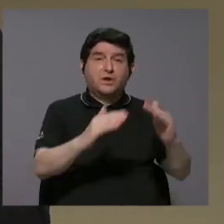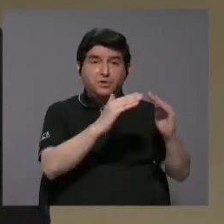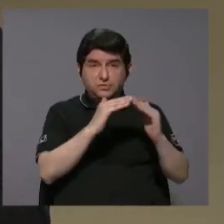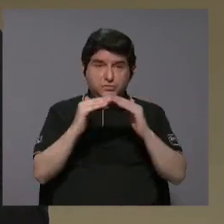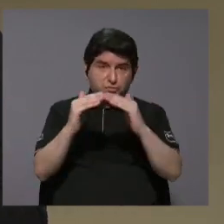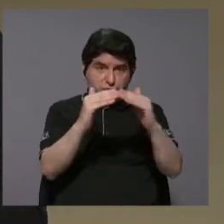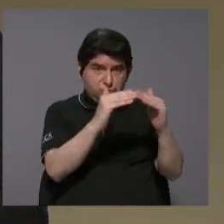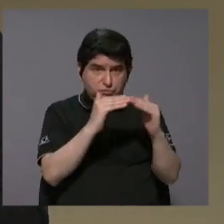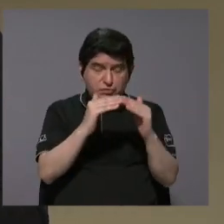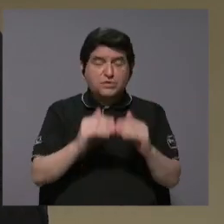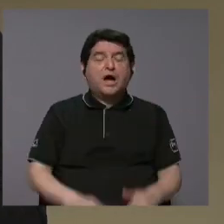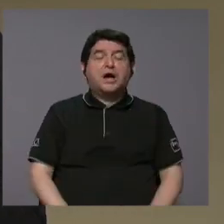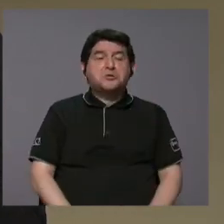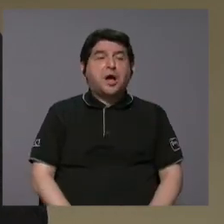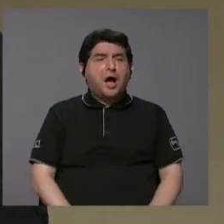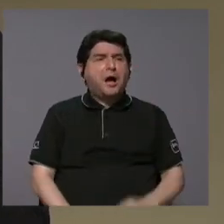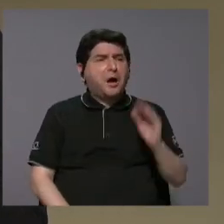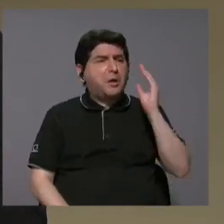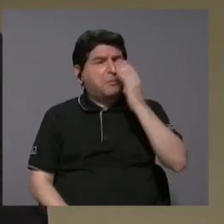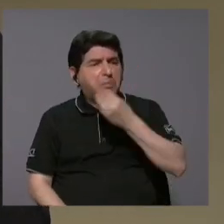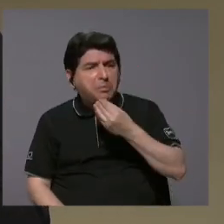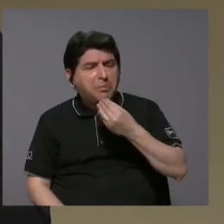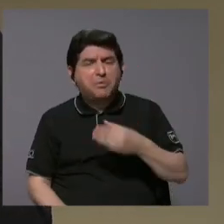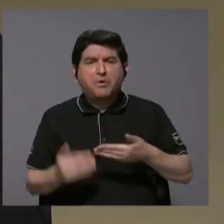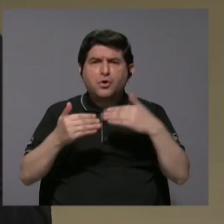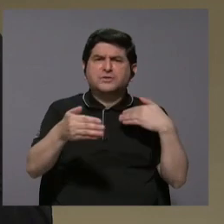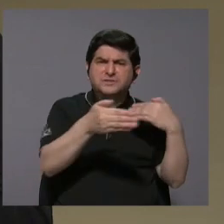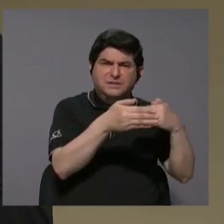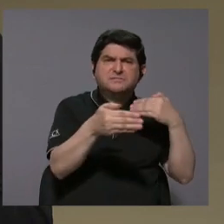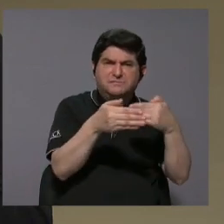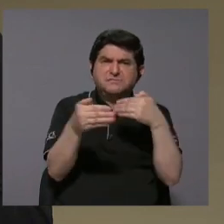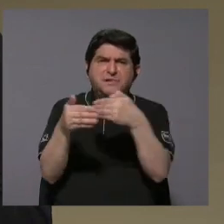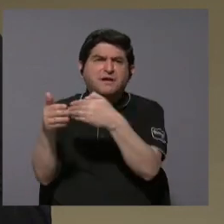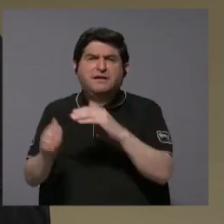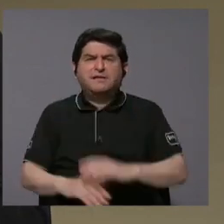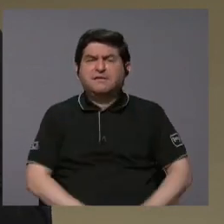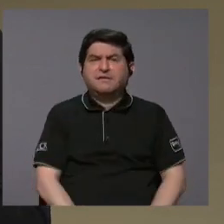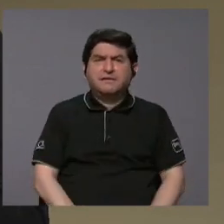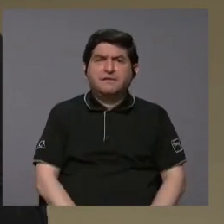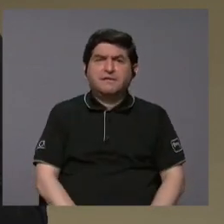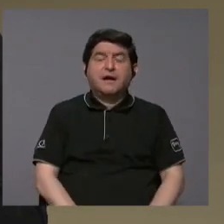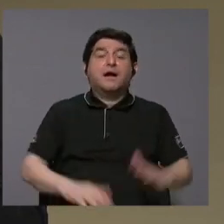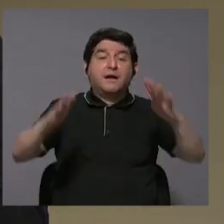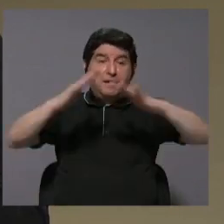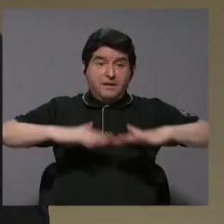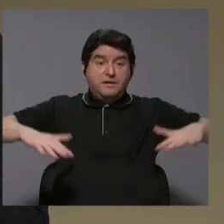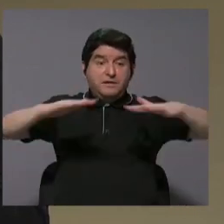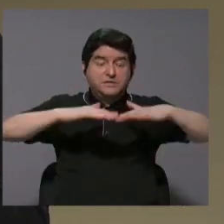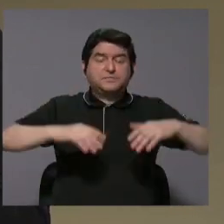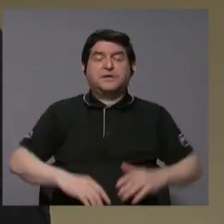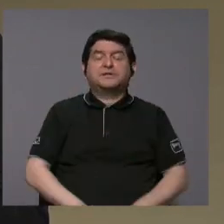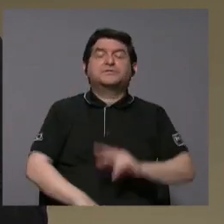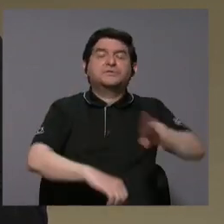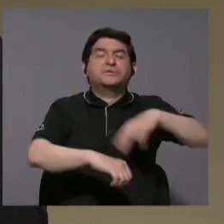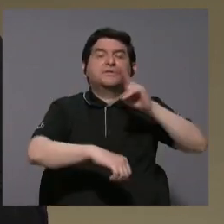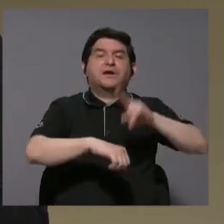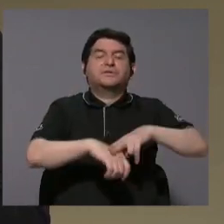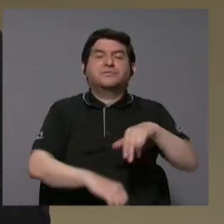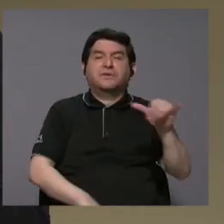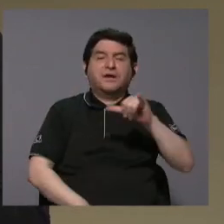más agradable, donde las cosas están más cerca entre sí y donde hay más espacio para el medio ambiente natural